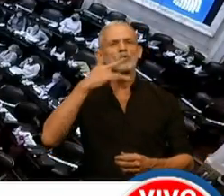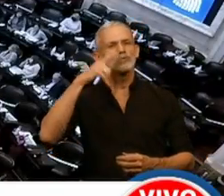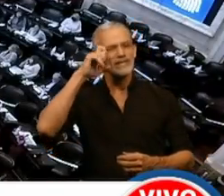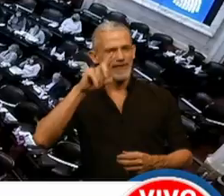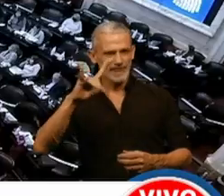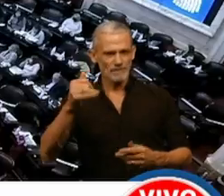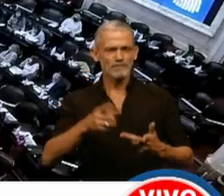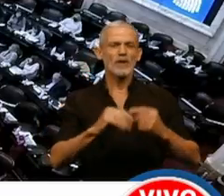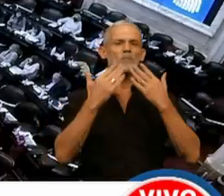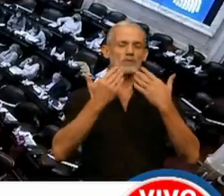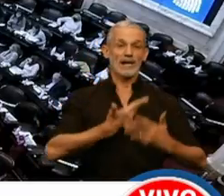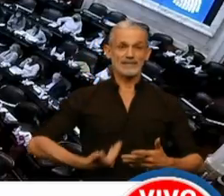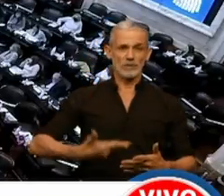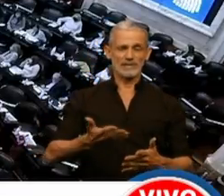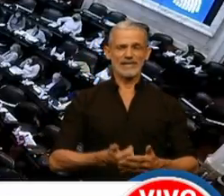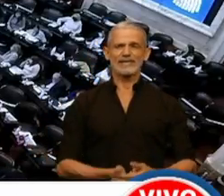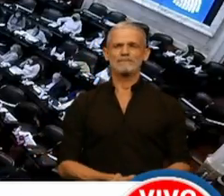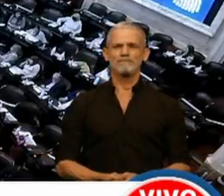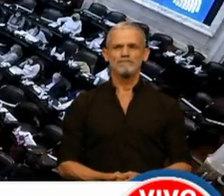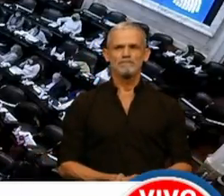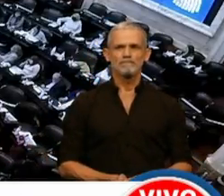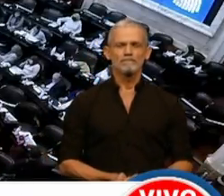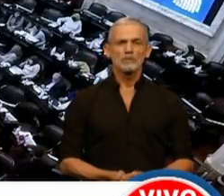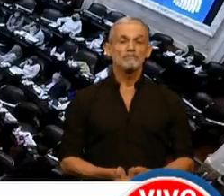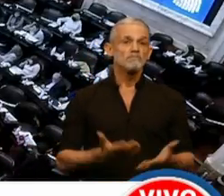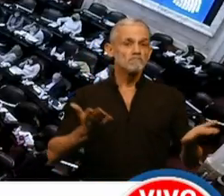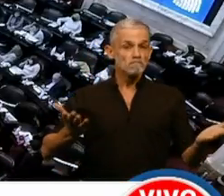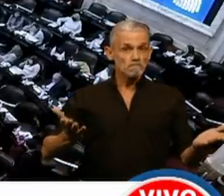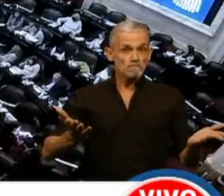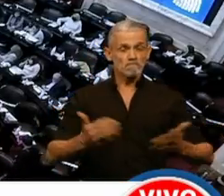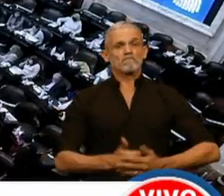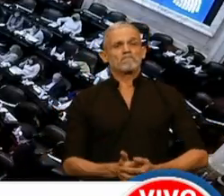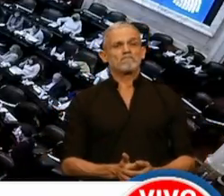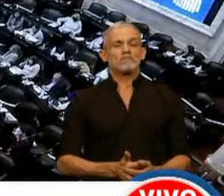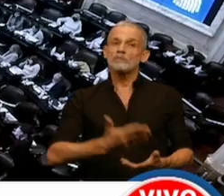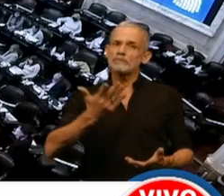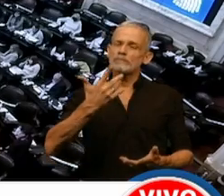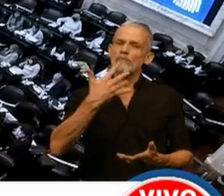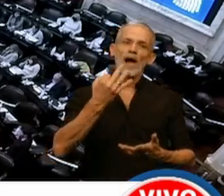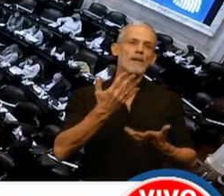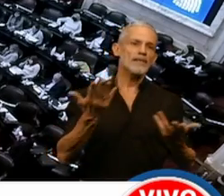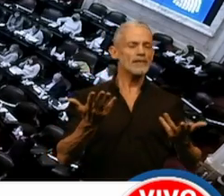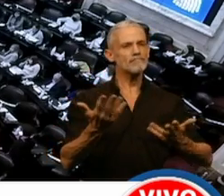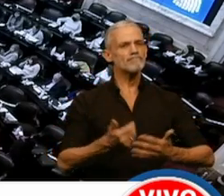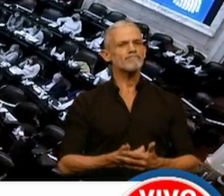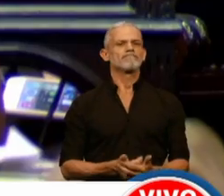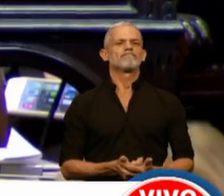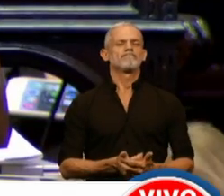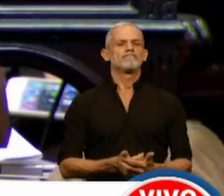gracias señor presidente bueno la verdad que